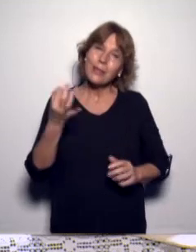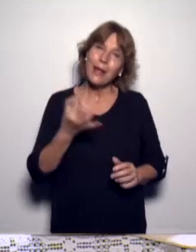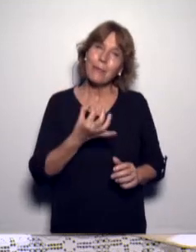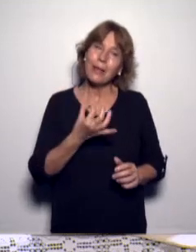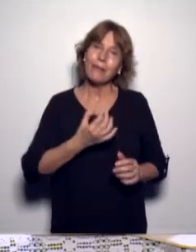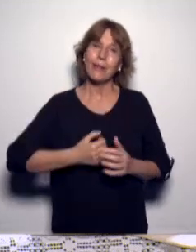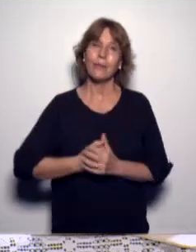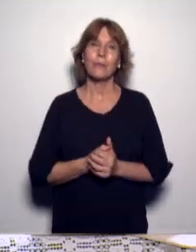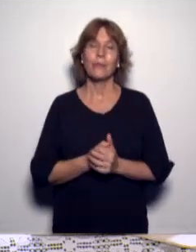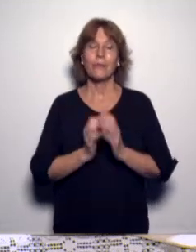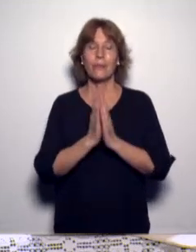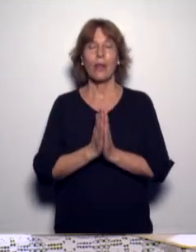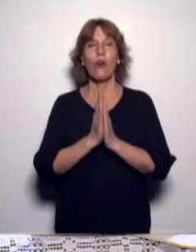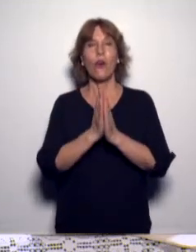María.